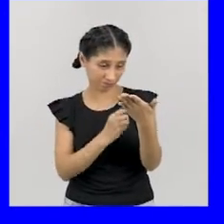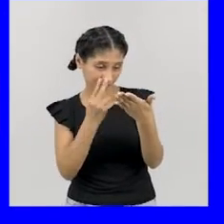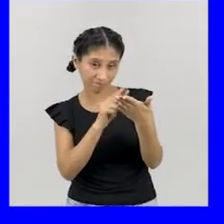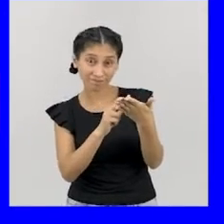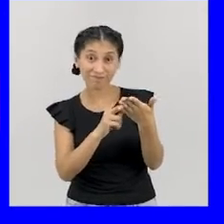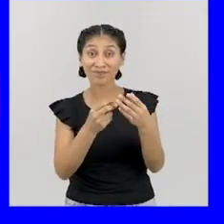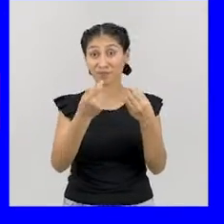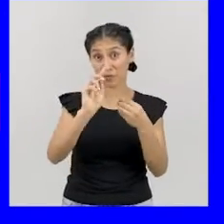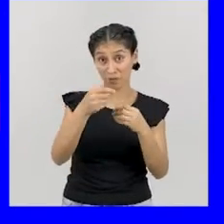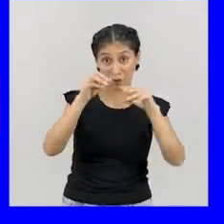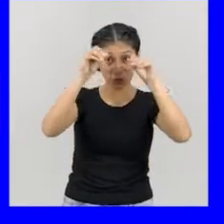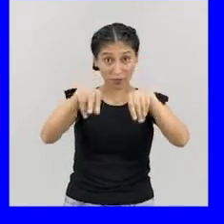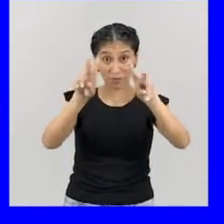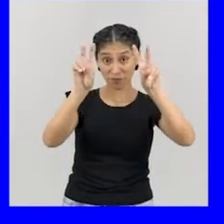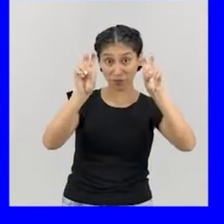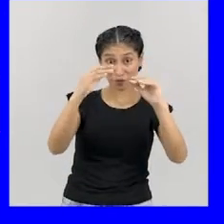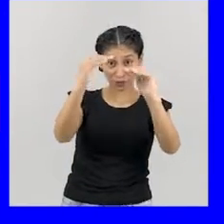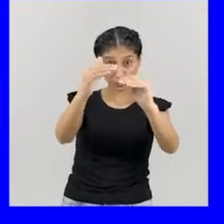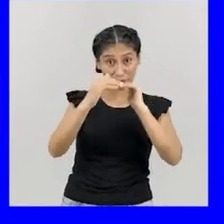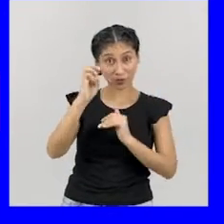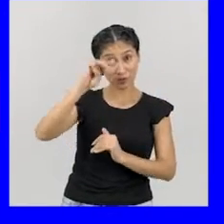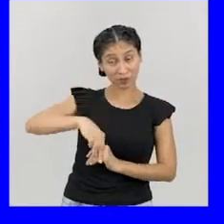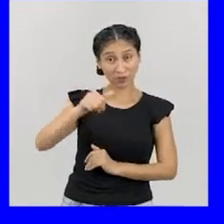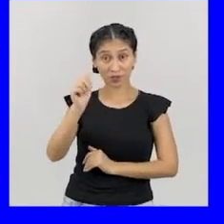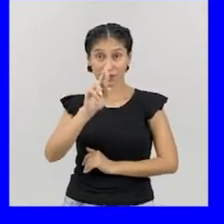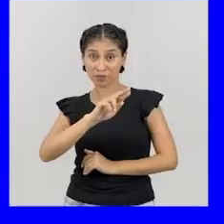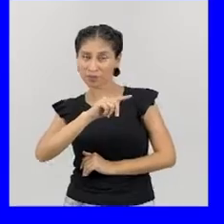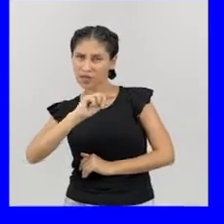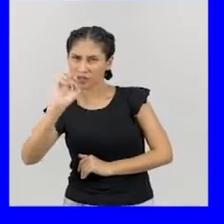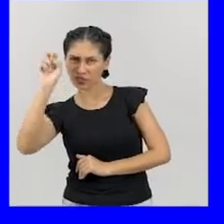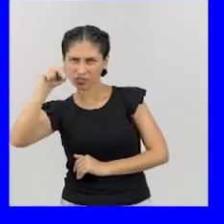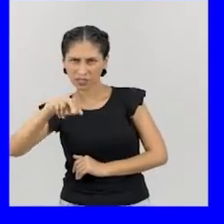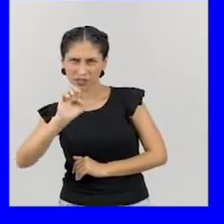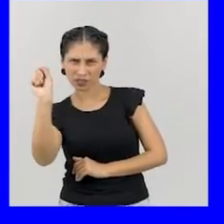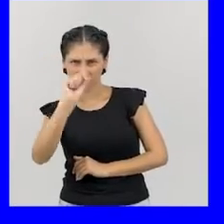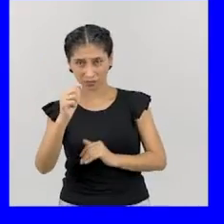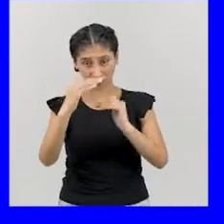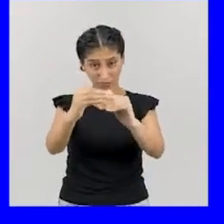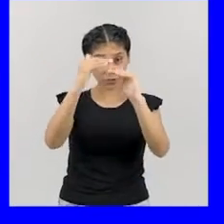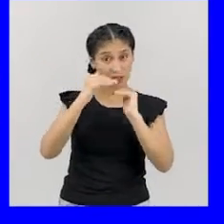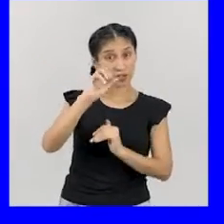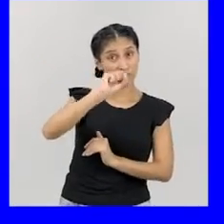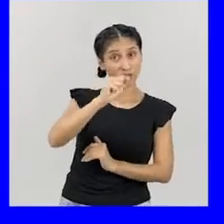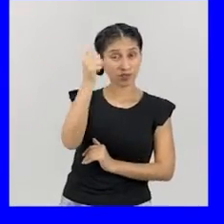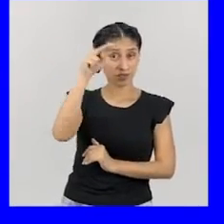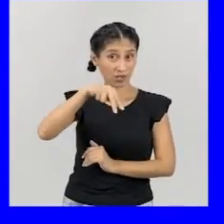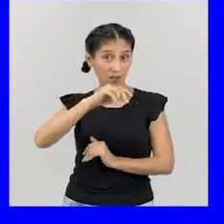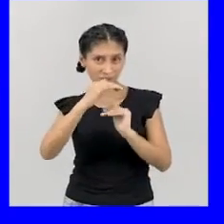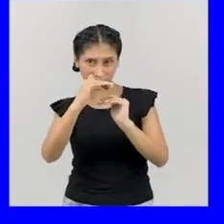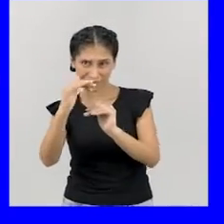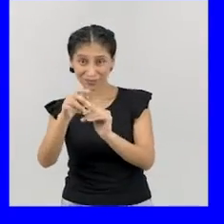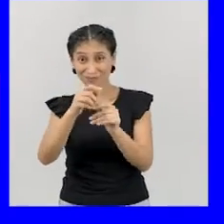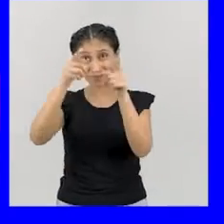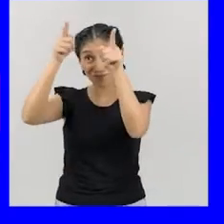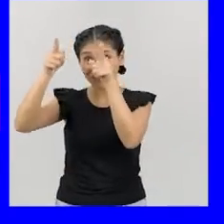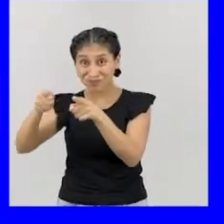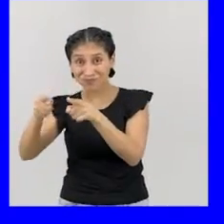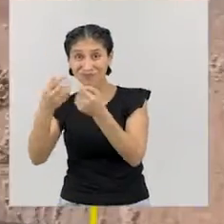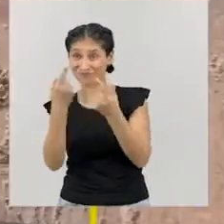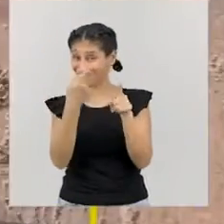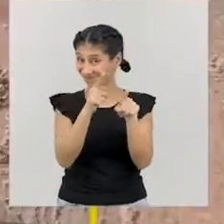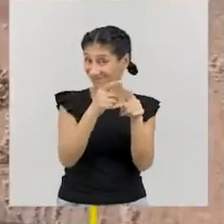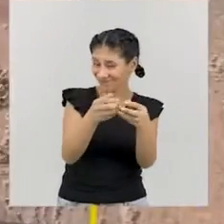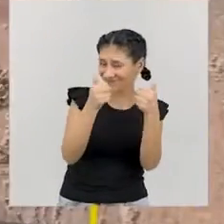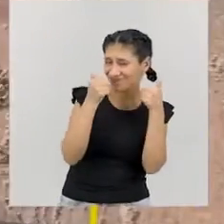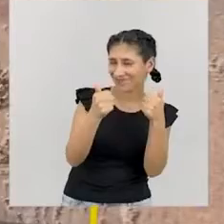espacial, considerando títulos, márgenes, sangrías, interlineados, subrayados, etc.